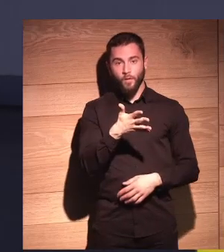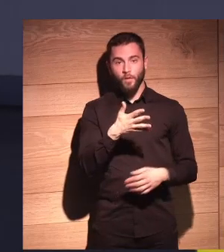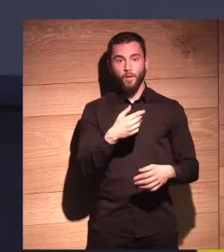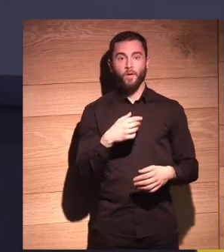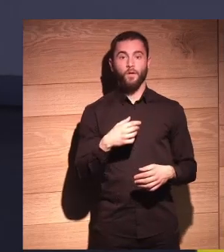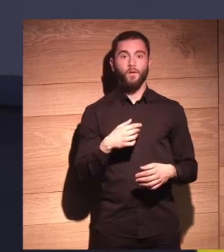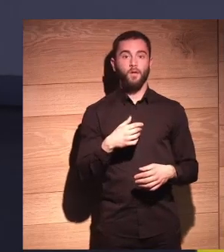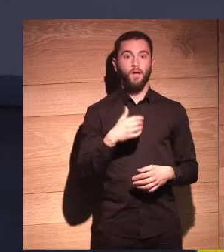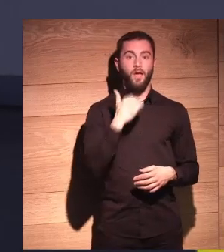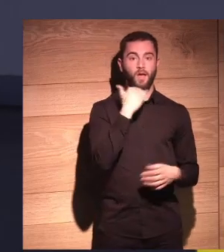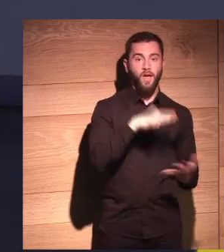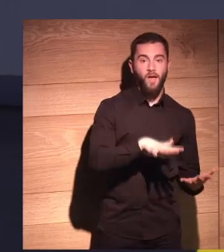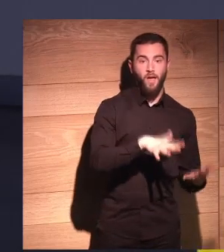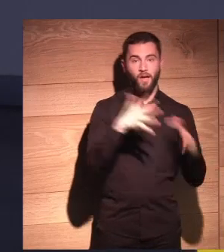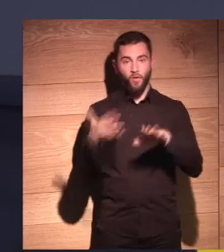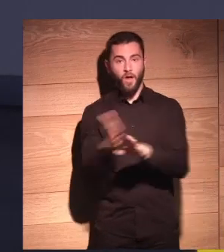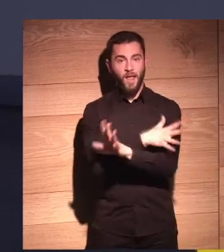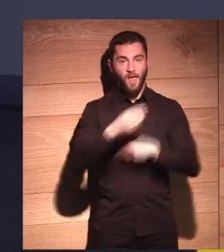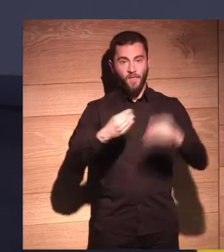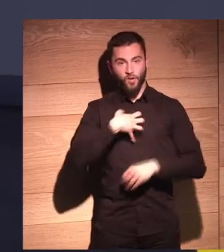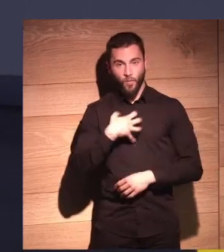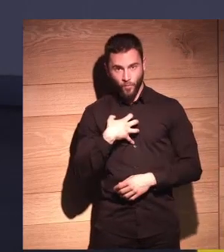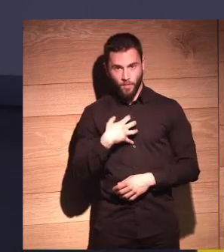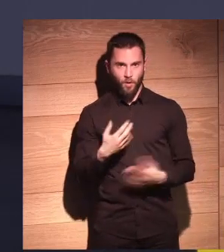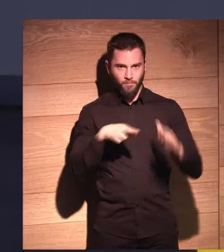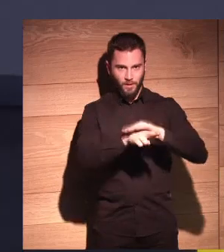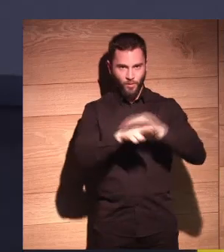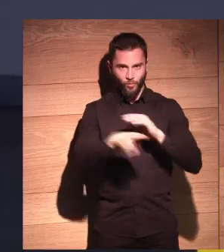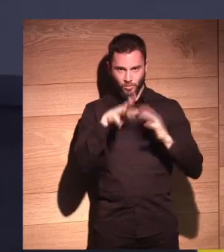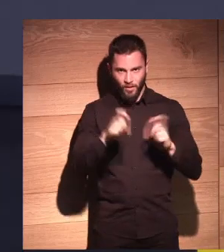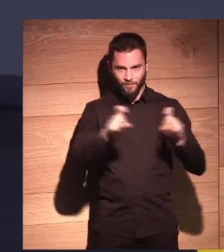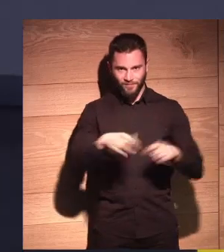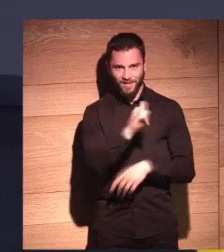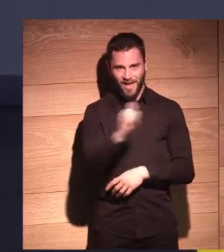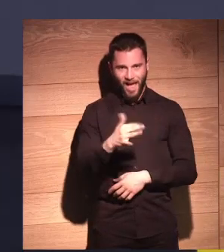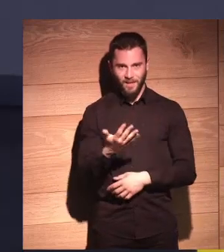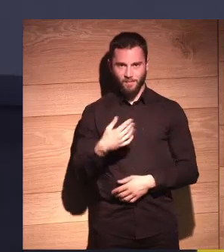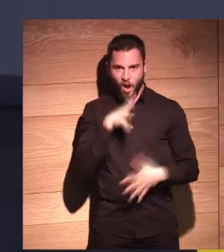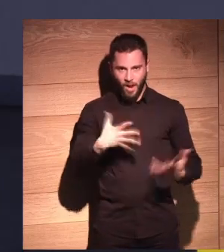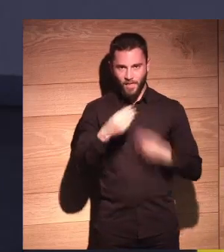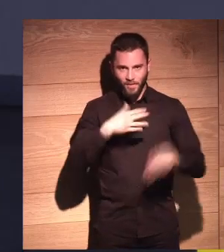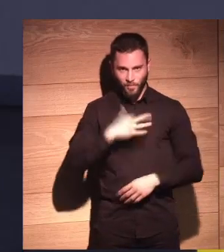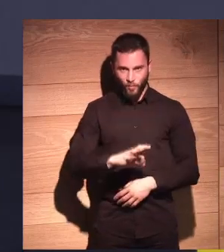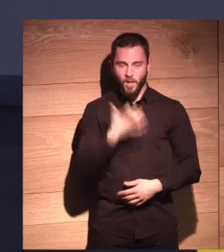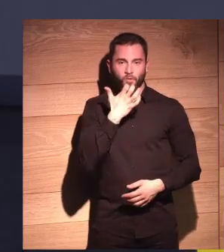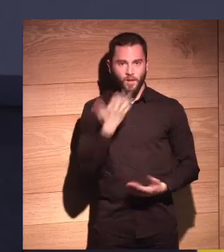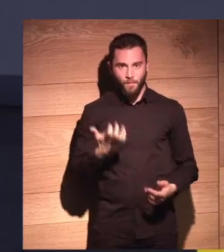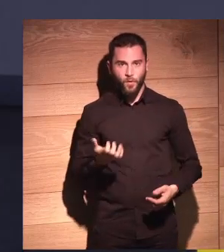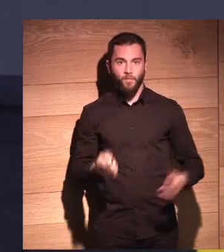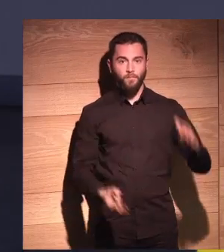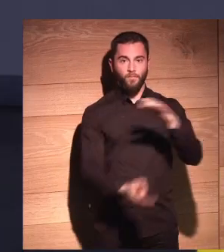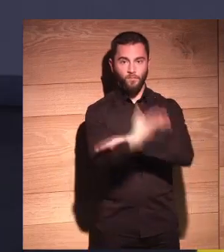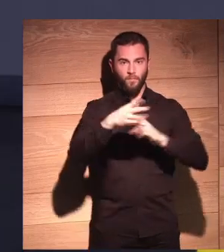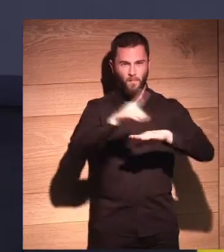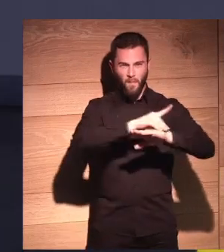a algo que no se podía hacer antes, pero que ahora existen los recursos computacionales para hacer, como es crear enormes